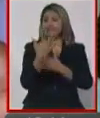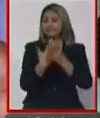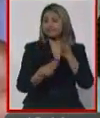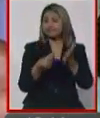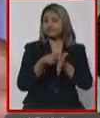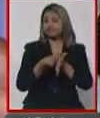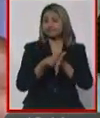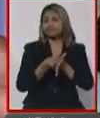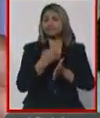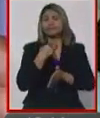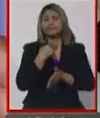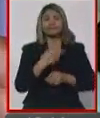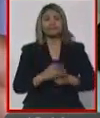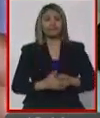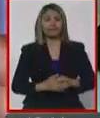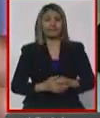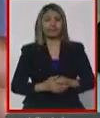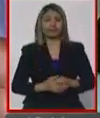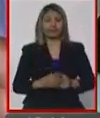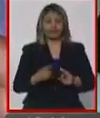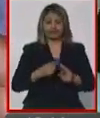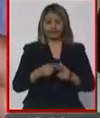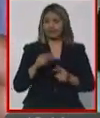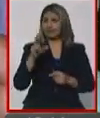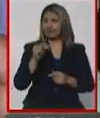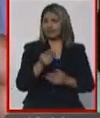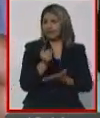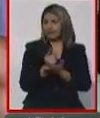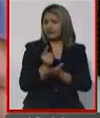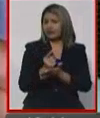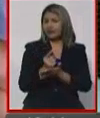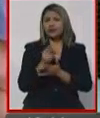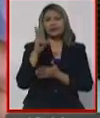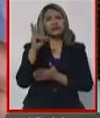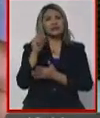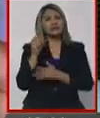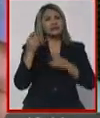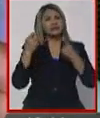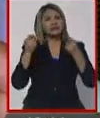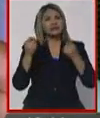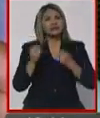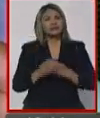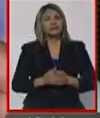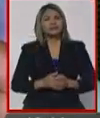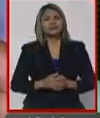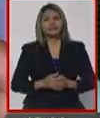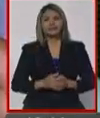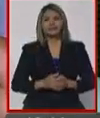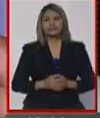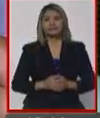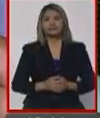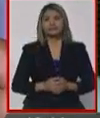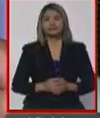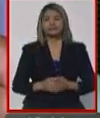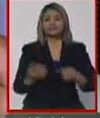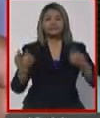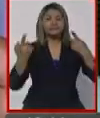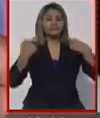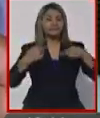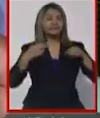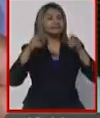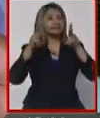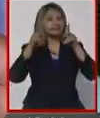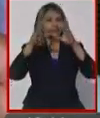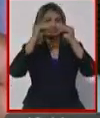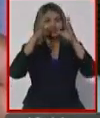que eso va a sucedernos, ¿verdad? Entonces, esto no es una amenaza, no tratamos de hacer una confrontación a nuestros